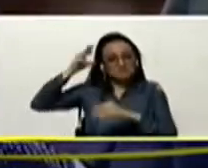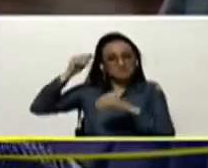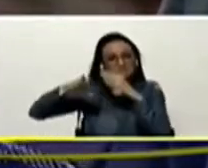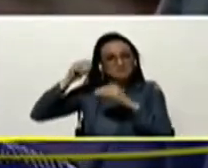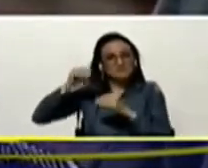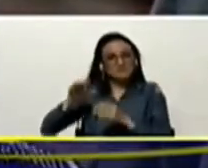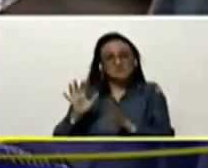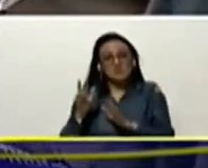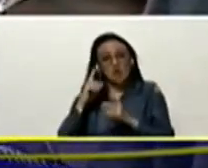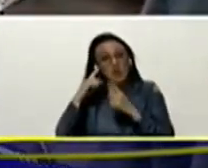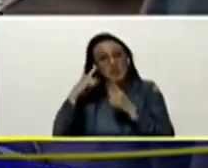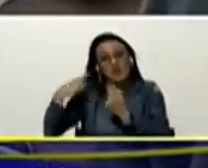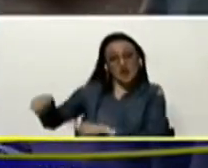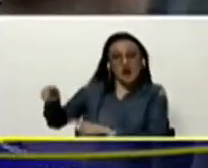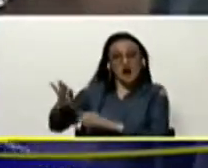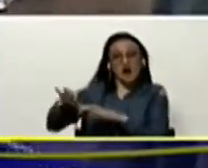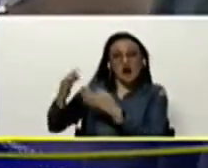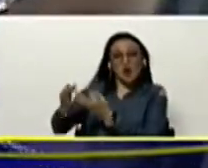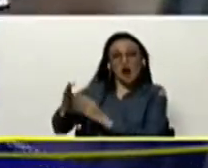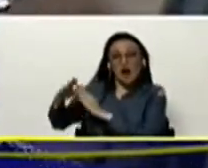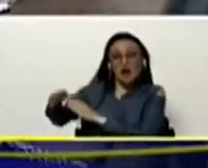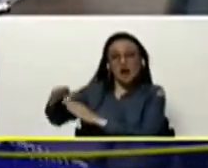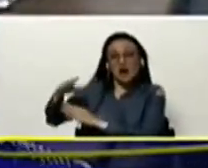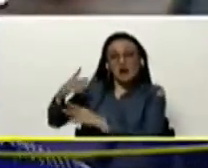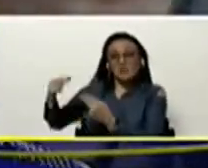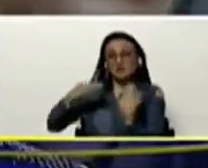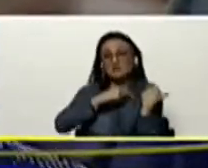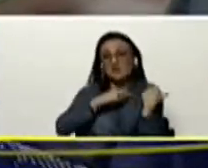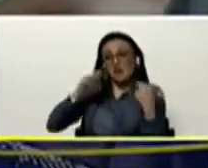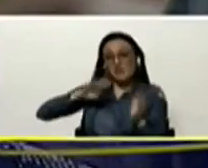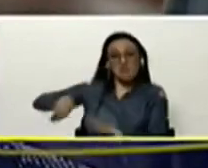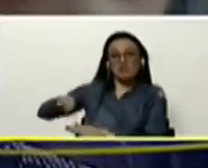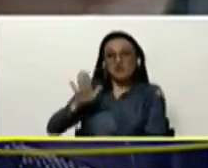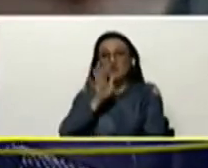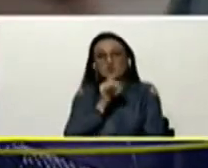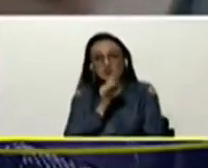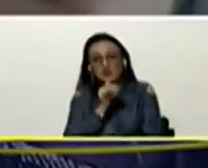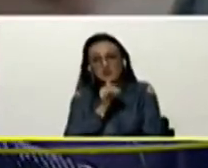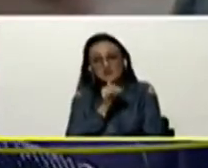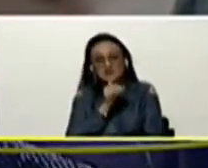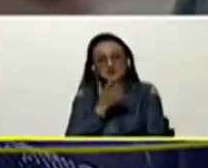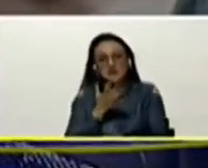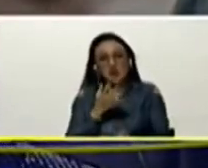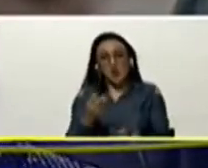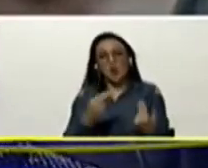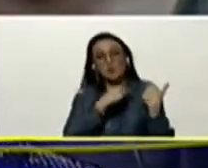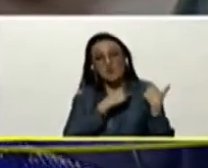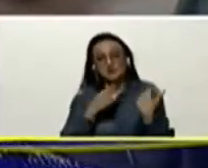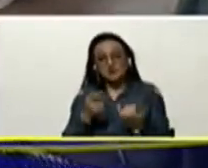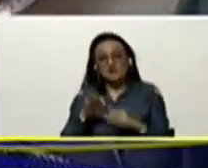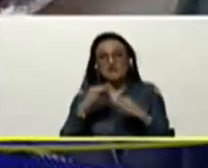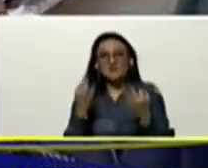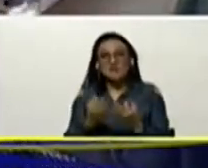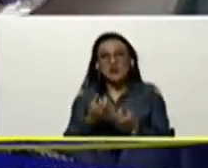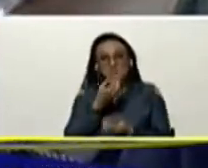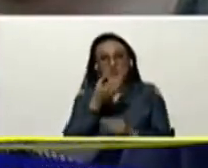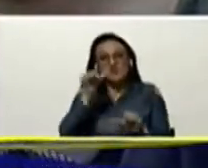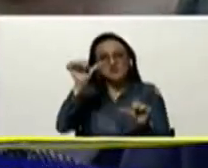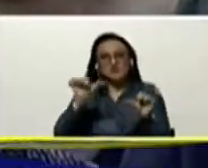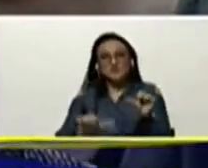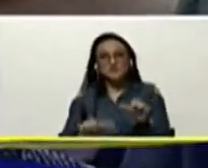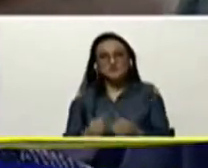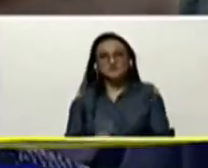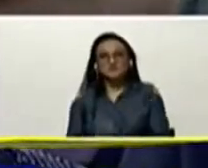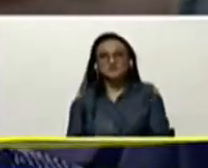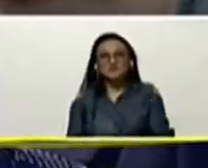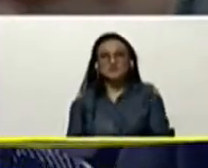sus obligaciones del hogar, sin dejar a un lado su obligación con la familia. Bellas palabras, Cilia.